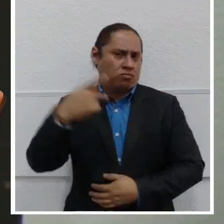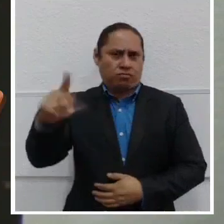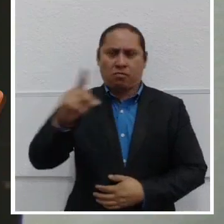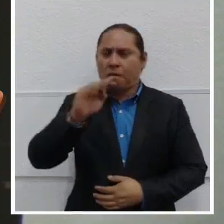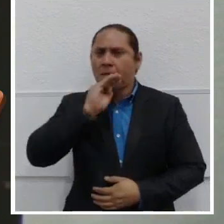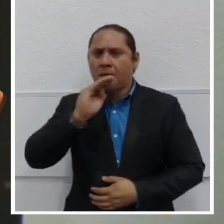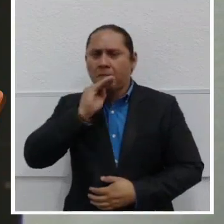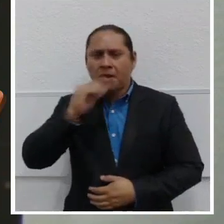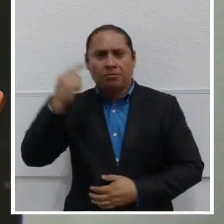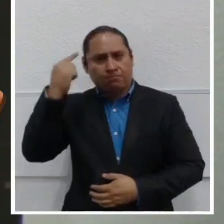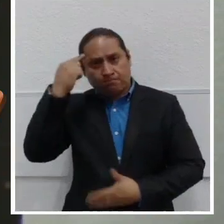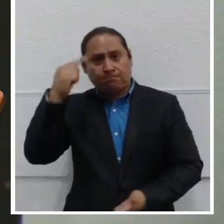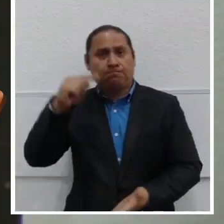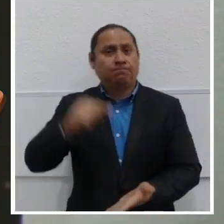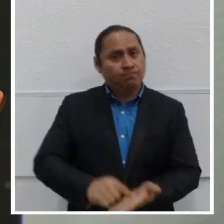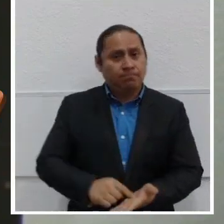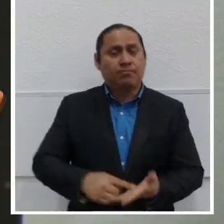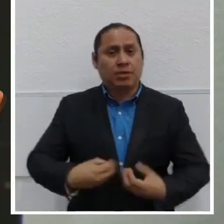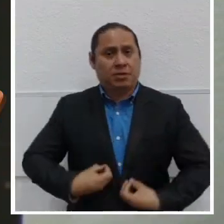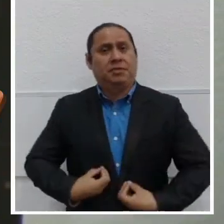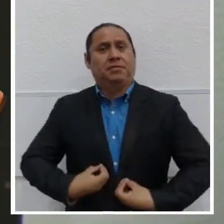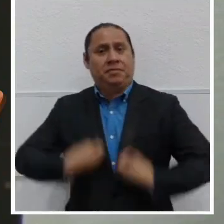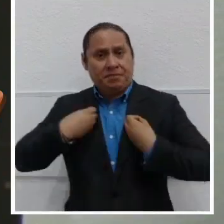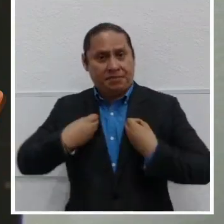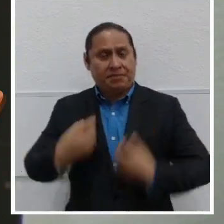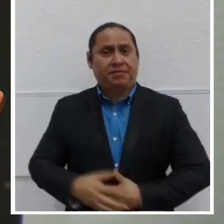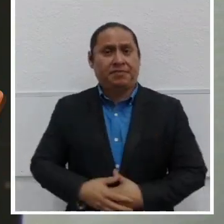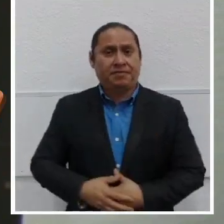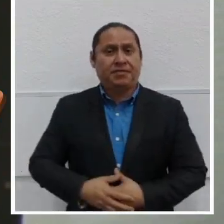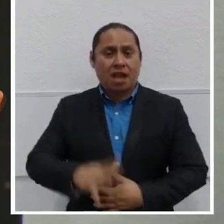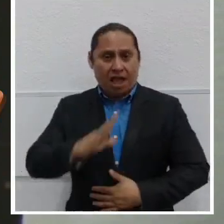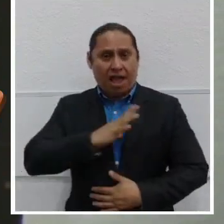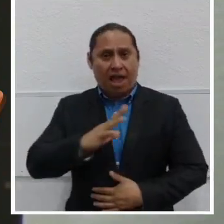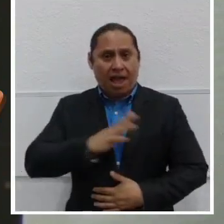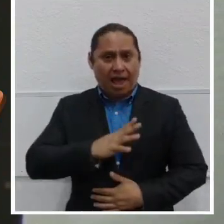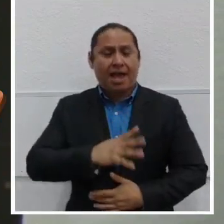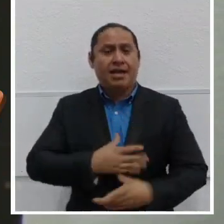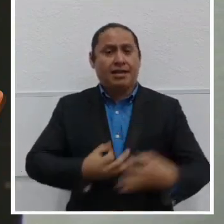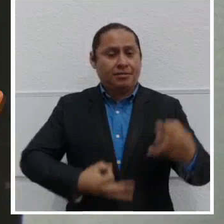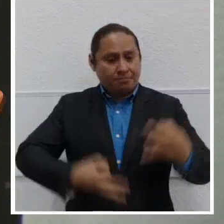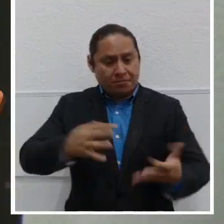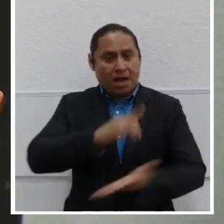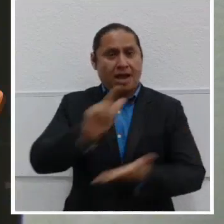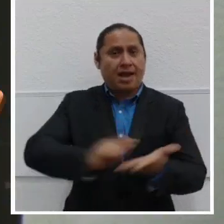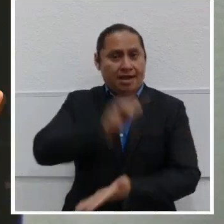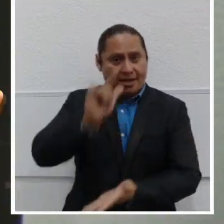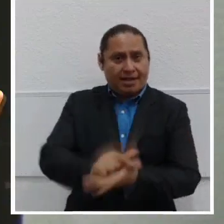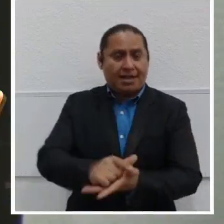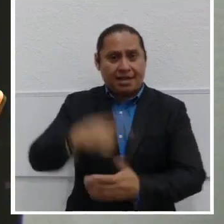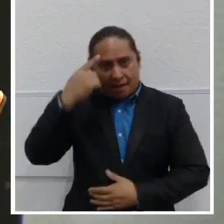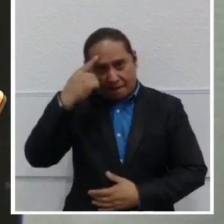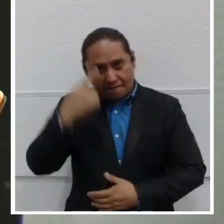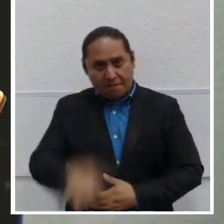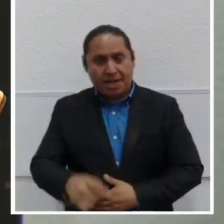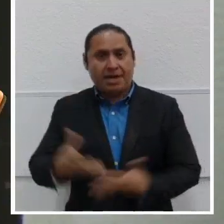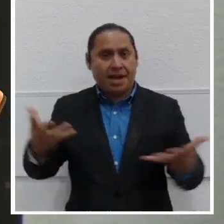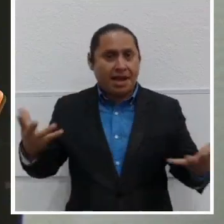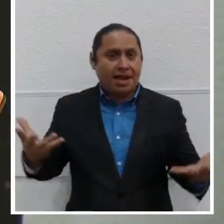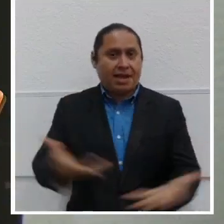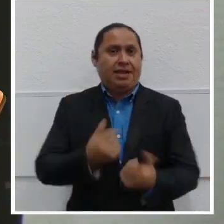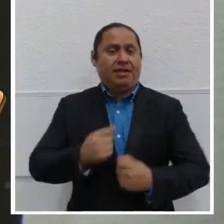creo firmemente en la vida y si bien ya existe causas legislativas para proceder